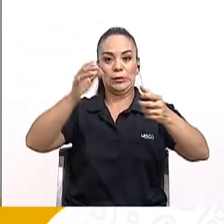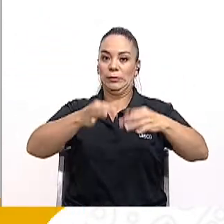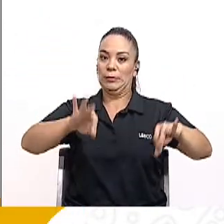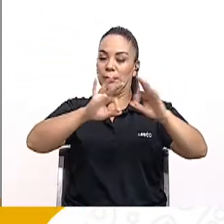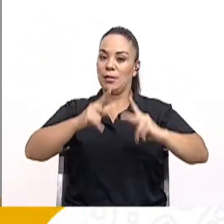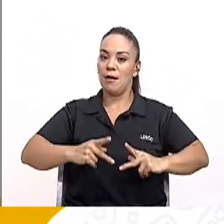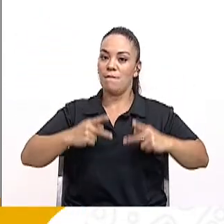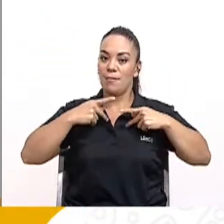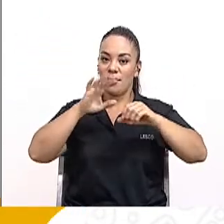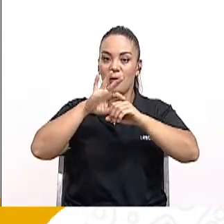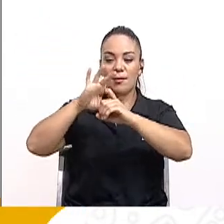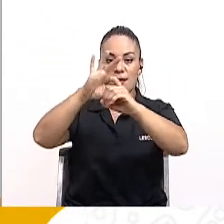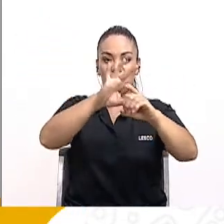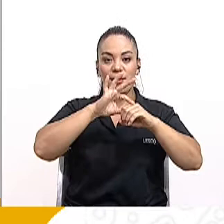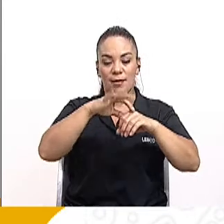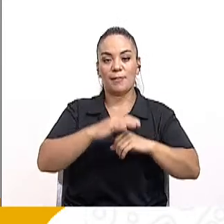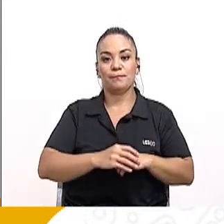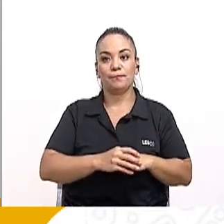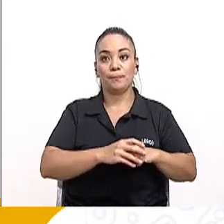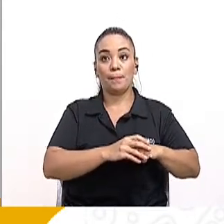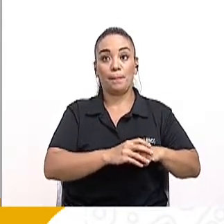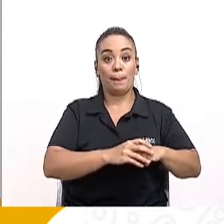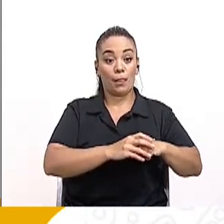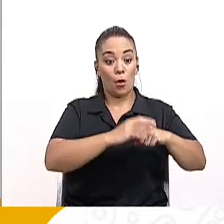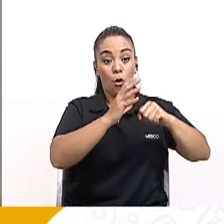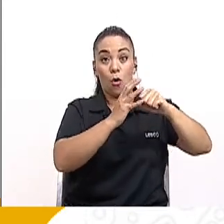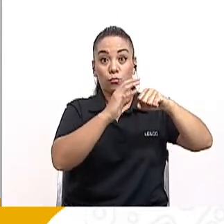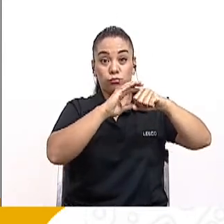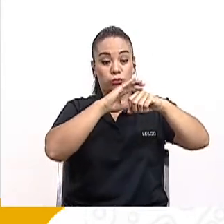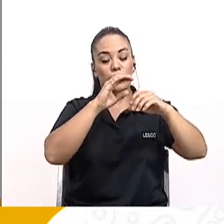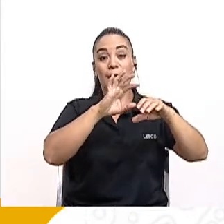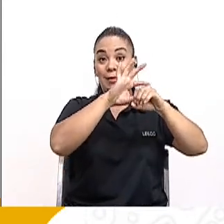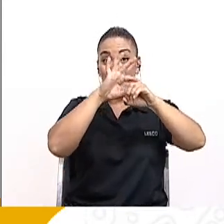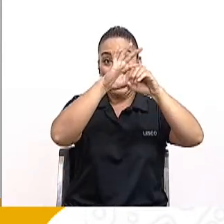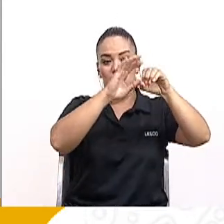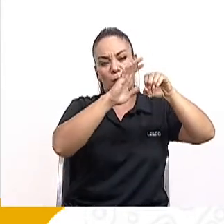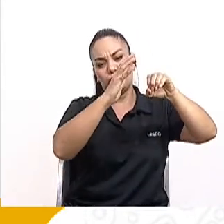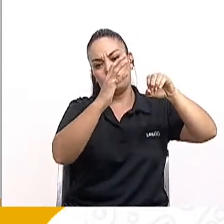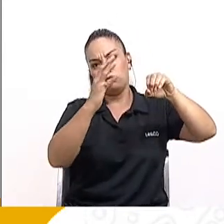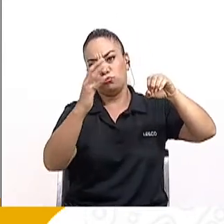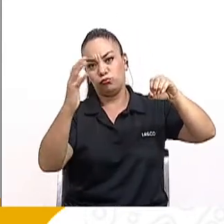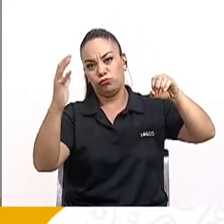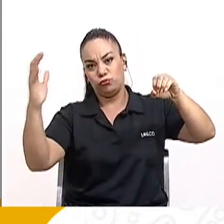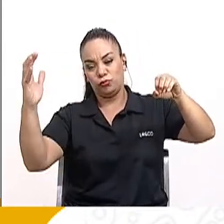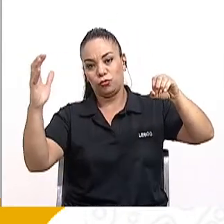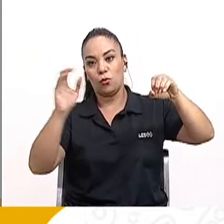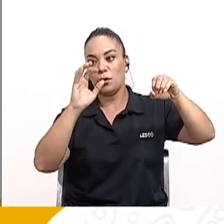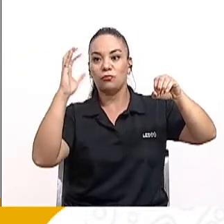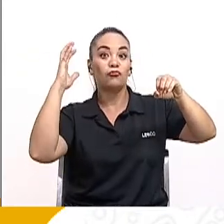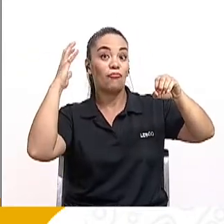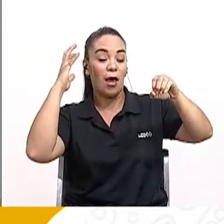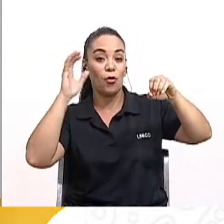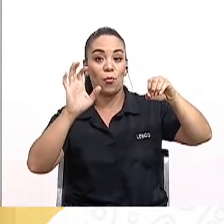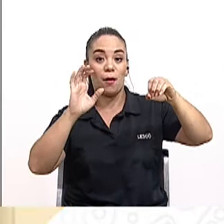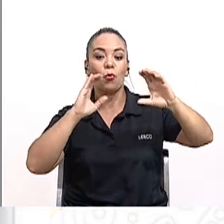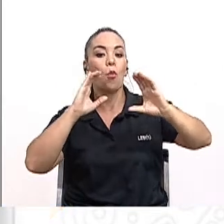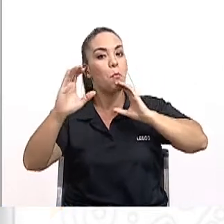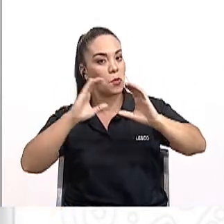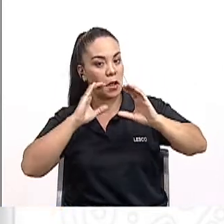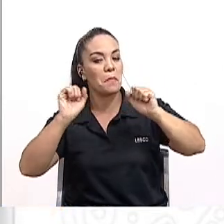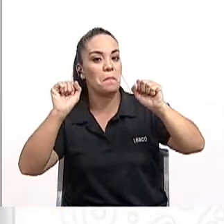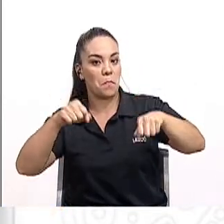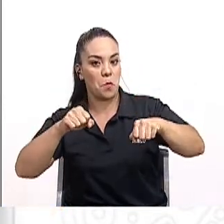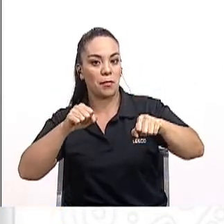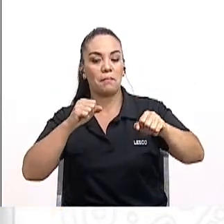Tierra. Las ondas tienen diferentes usos en función de su energía. Las ondas de radio nos permiten comunicarnos y